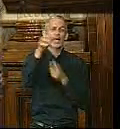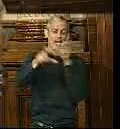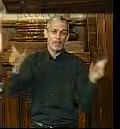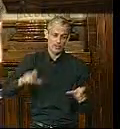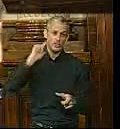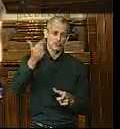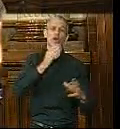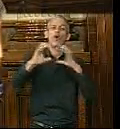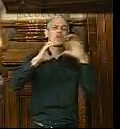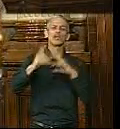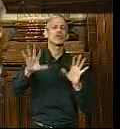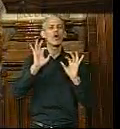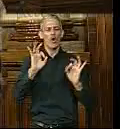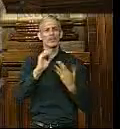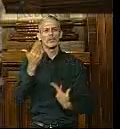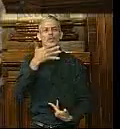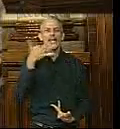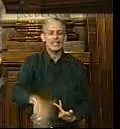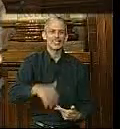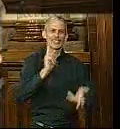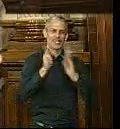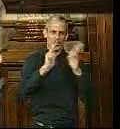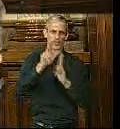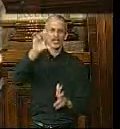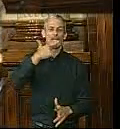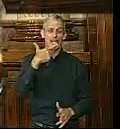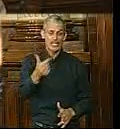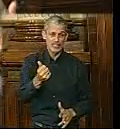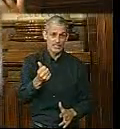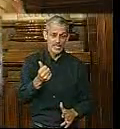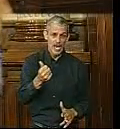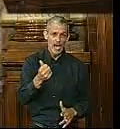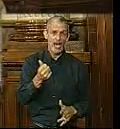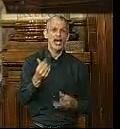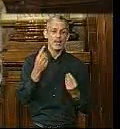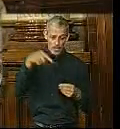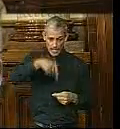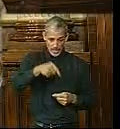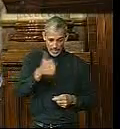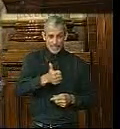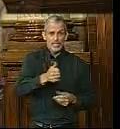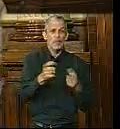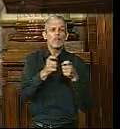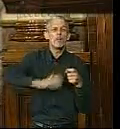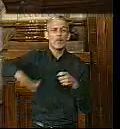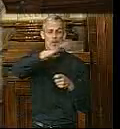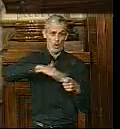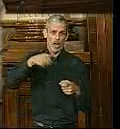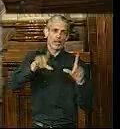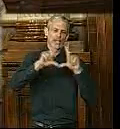la comunicación con lengua de señas argentina en este programa y en este